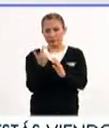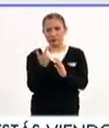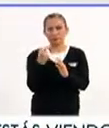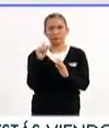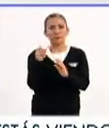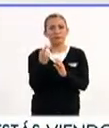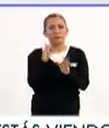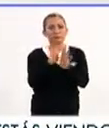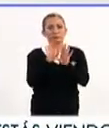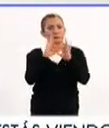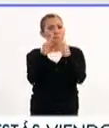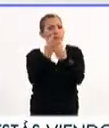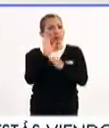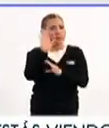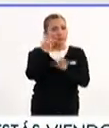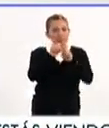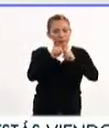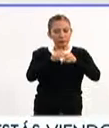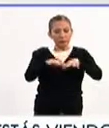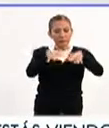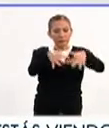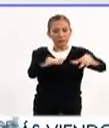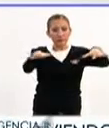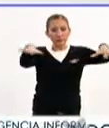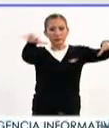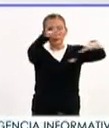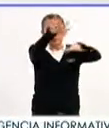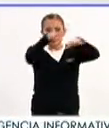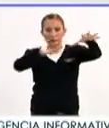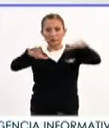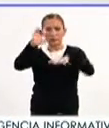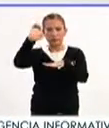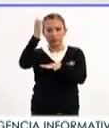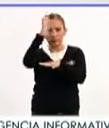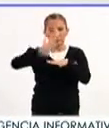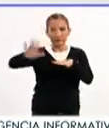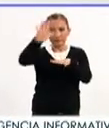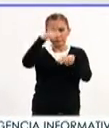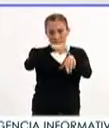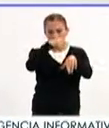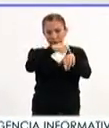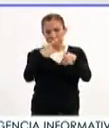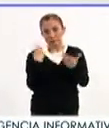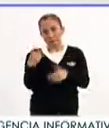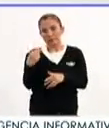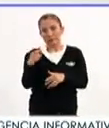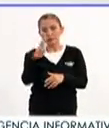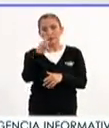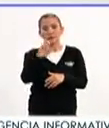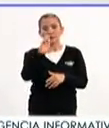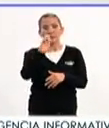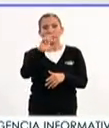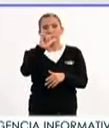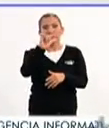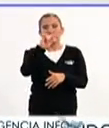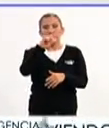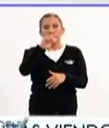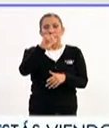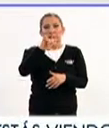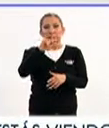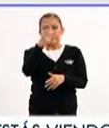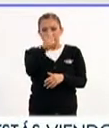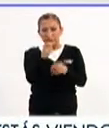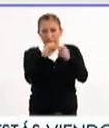sino es más bien un fenómeno que se propaga en el espacio directamente, en el espacio-tiempo, como se llamaría en la relatividad. Esta